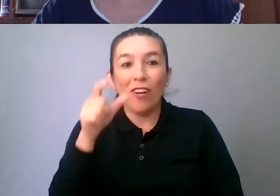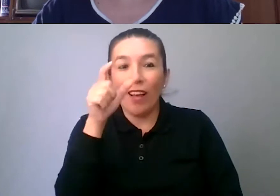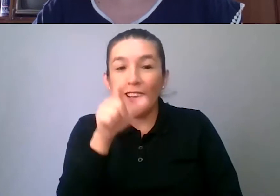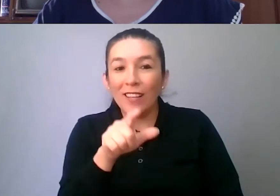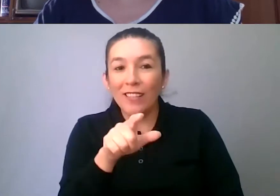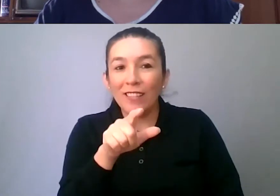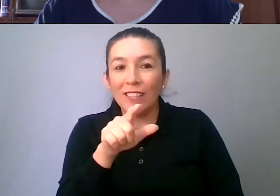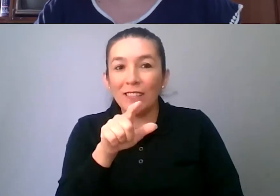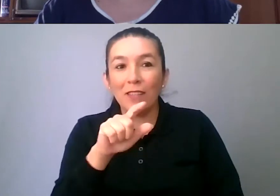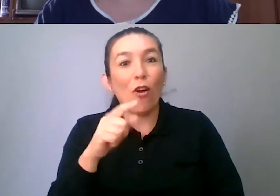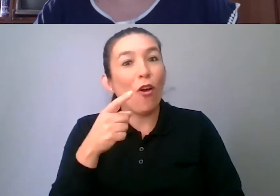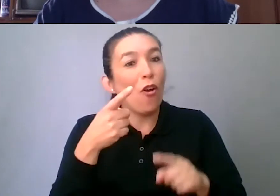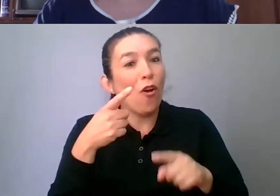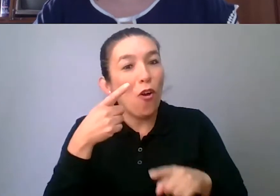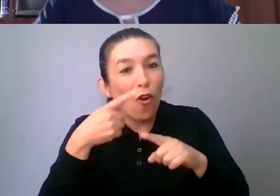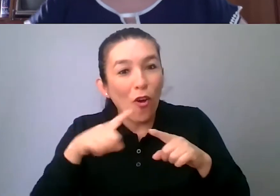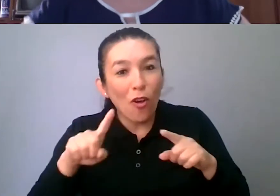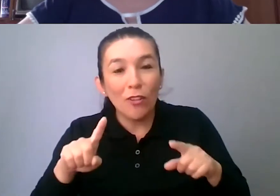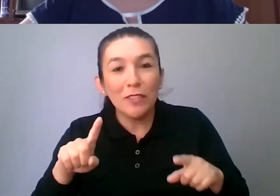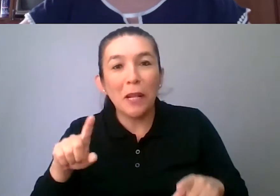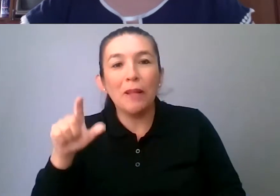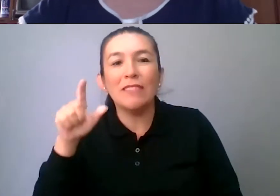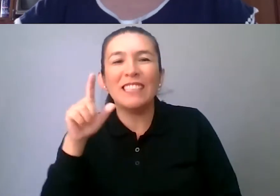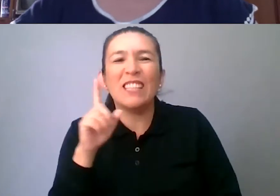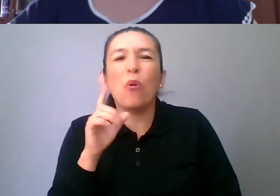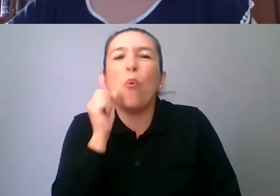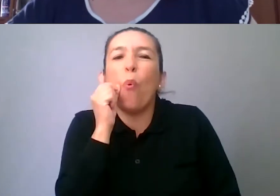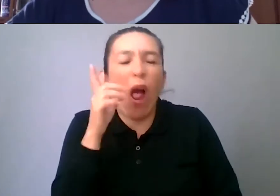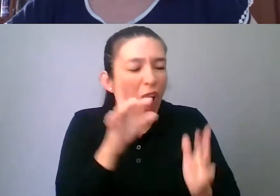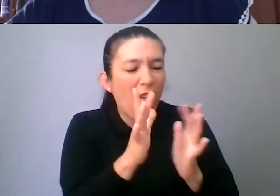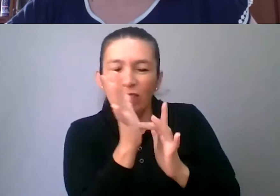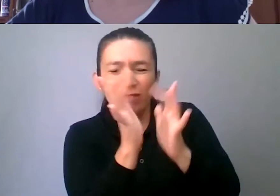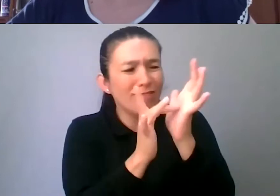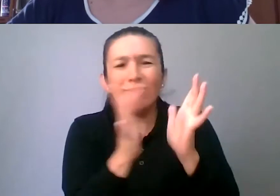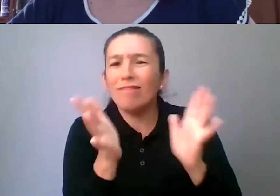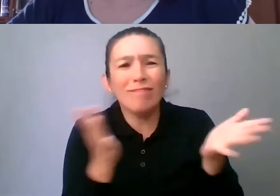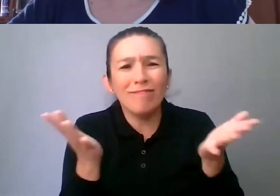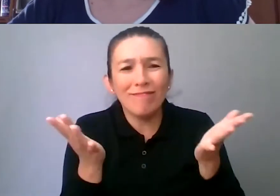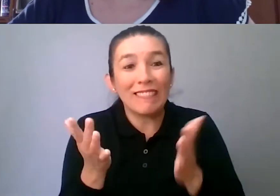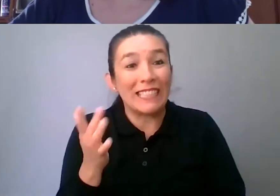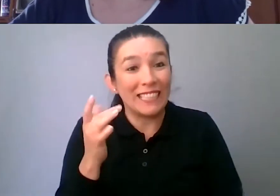un otro, que sabe qué cuerdas tiene que tomar, cómo seguir,